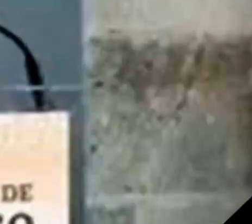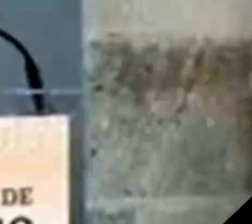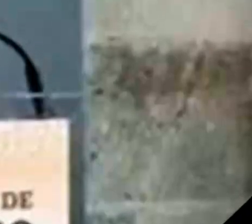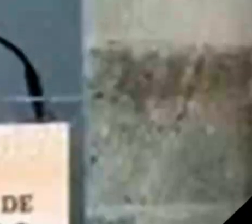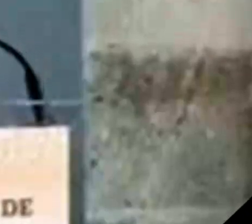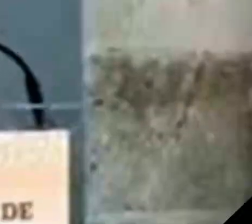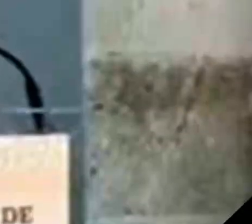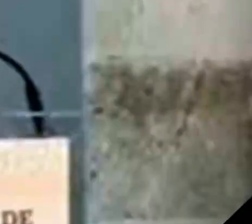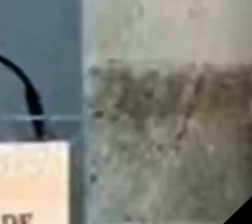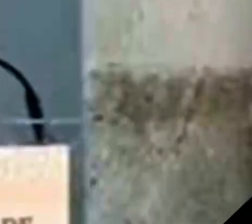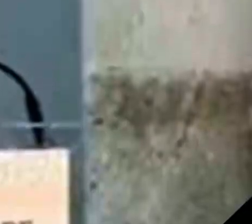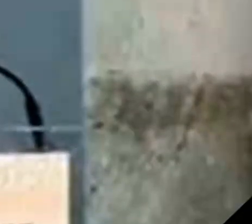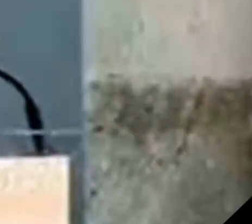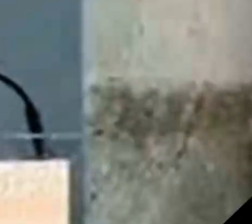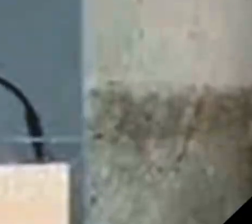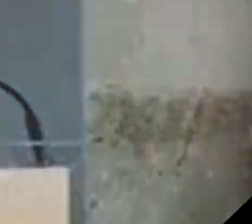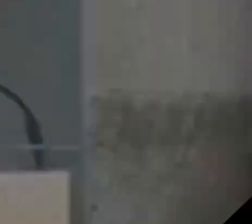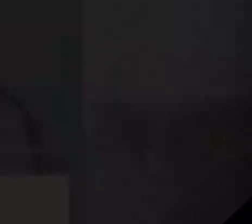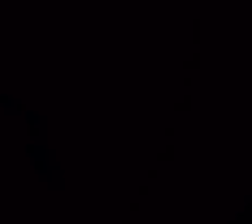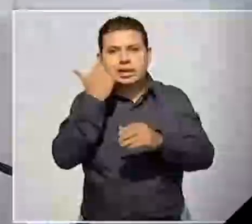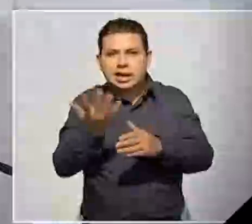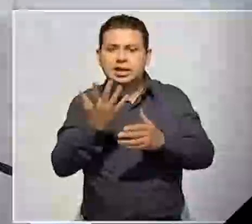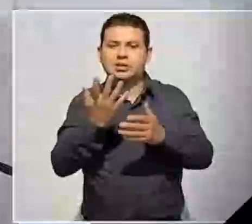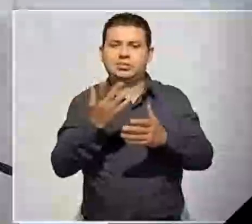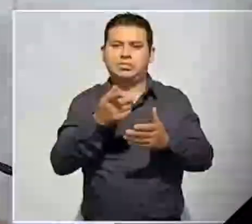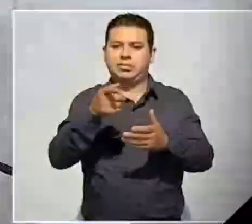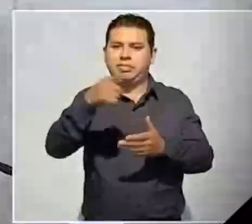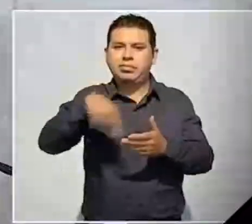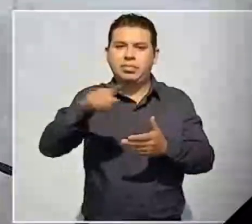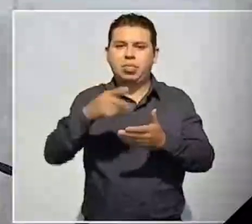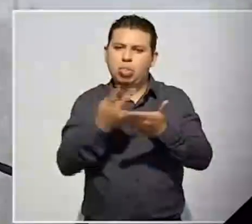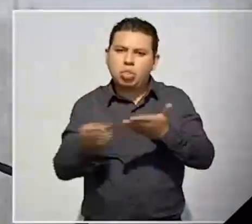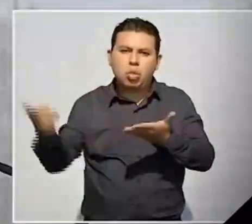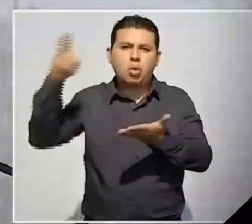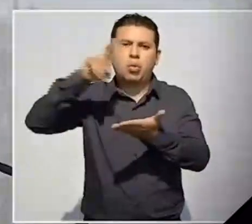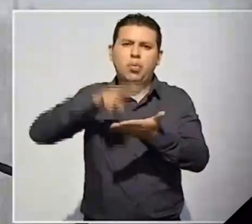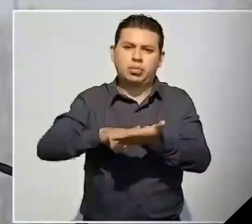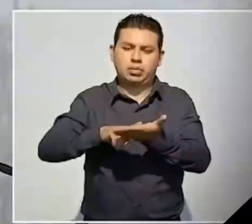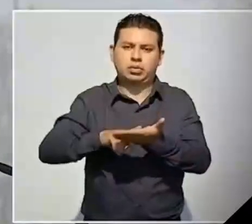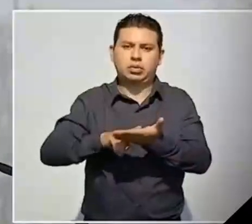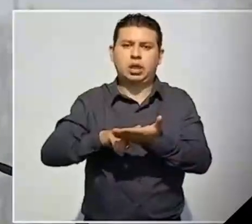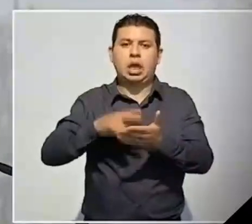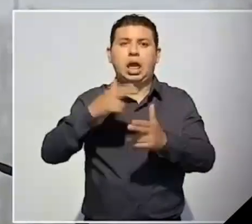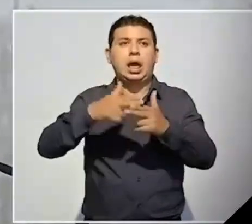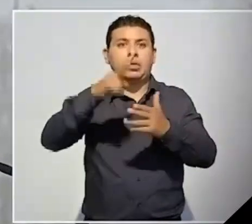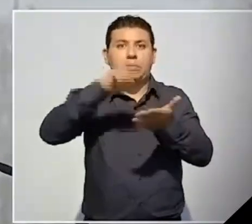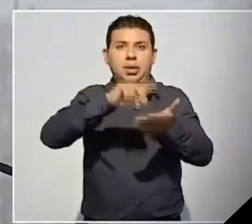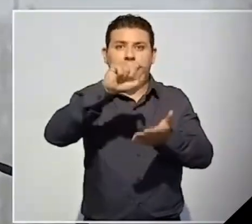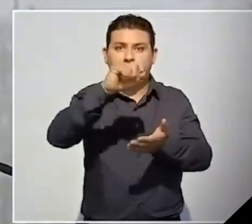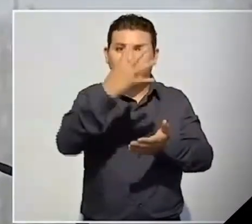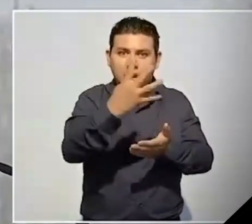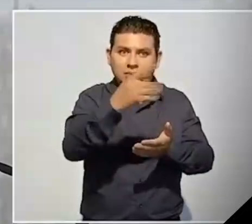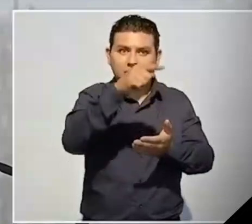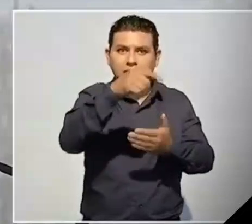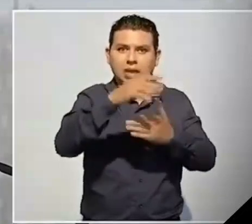3 años más temprano, pues hoy se reparte a mujeres y hombres mayores de 68 años. Además, esta pensión se